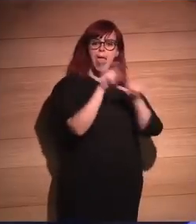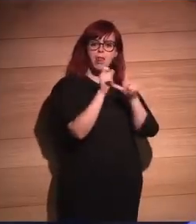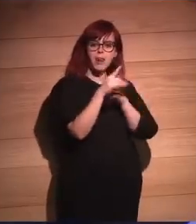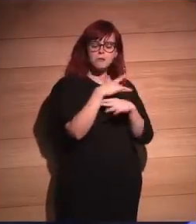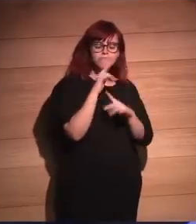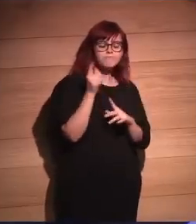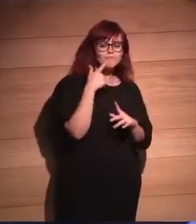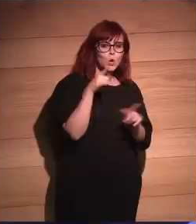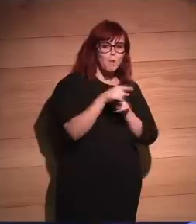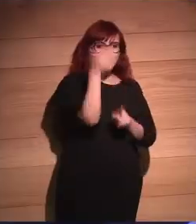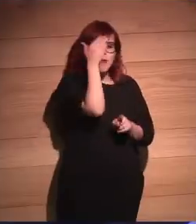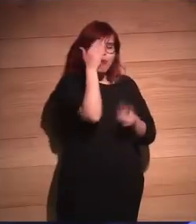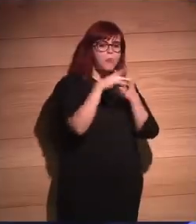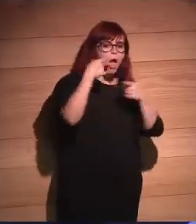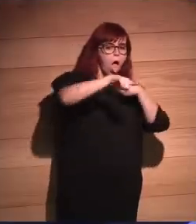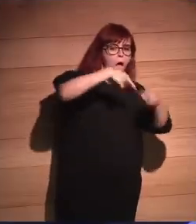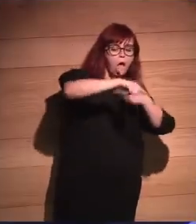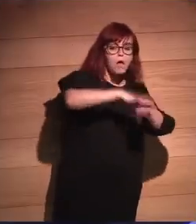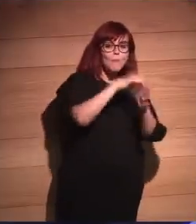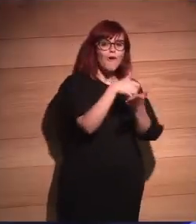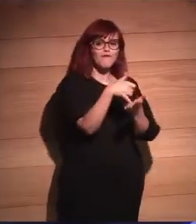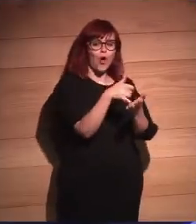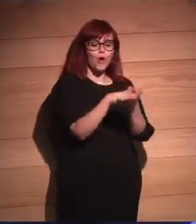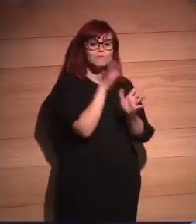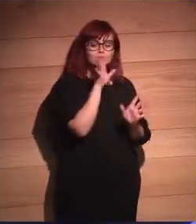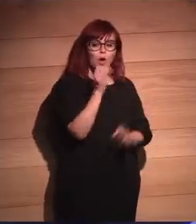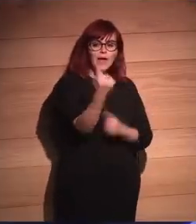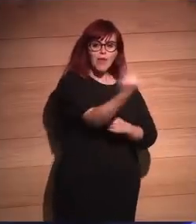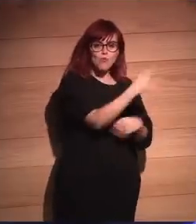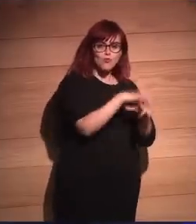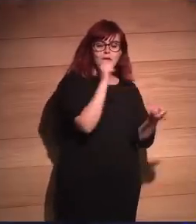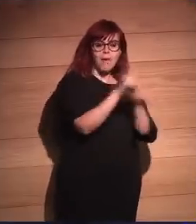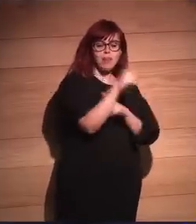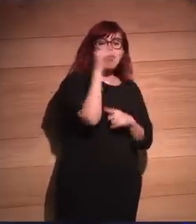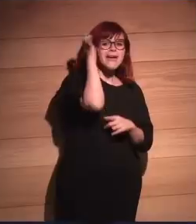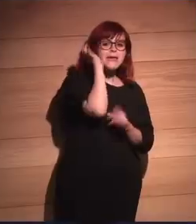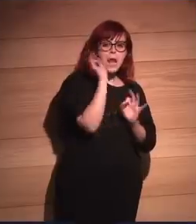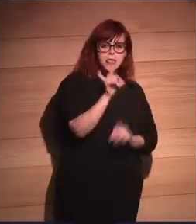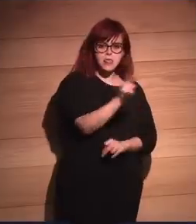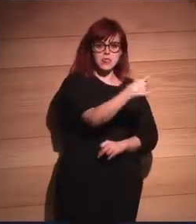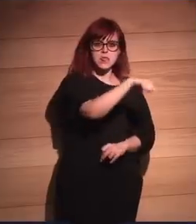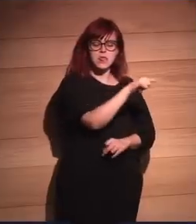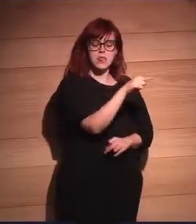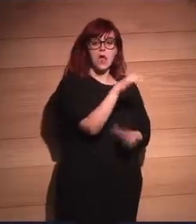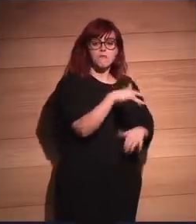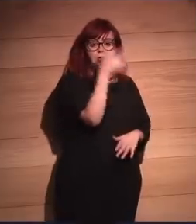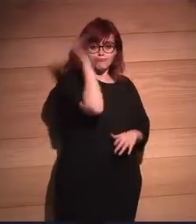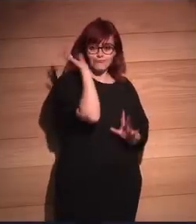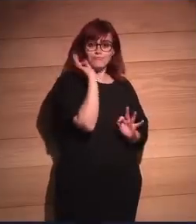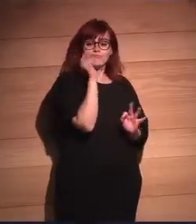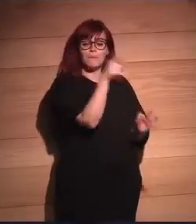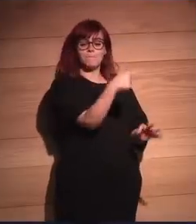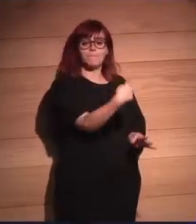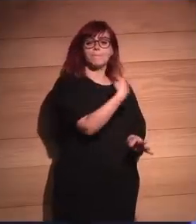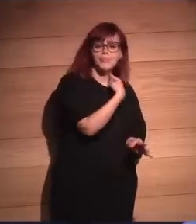en un momento determinado a la luz las debilidades de los correos de Hillary Clinton. ¿Qué incidencia ha tenido